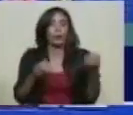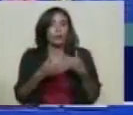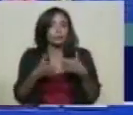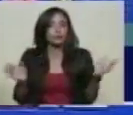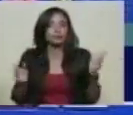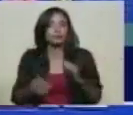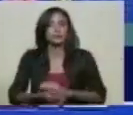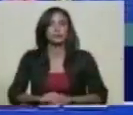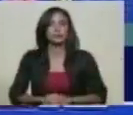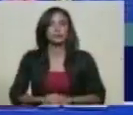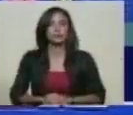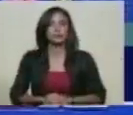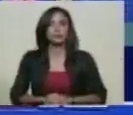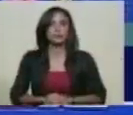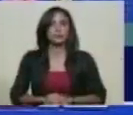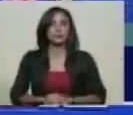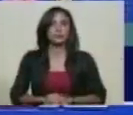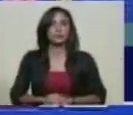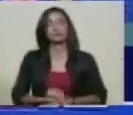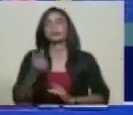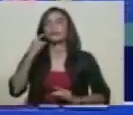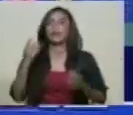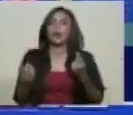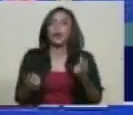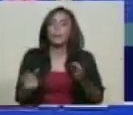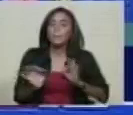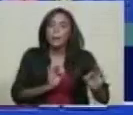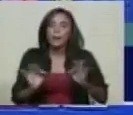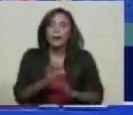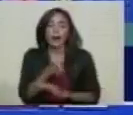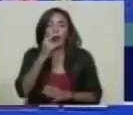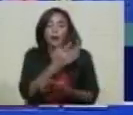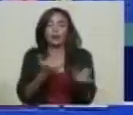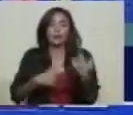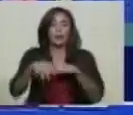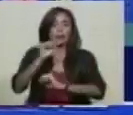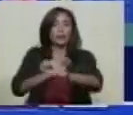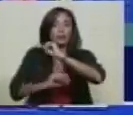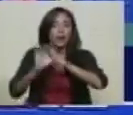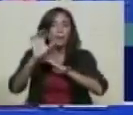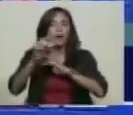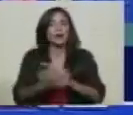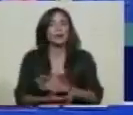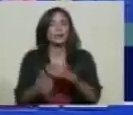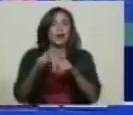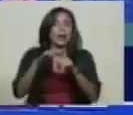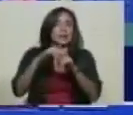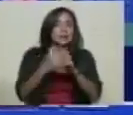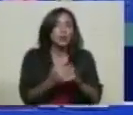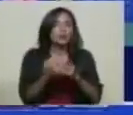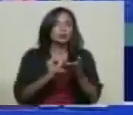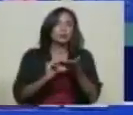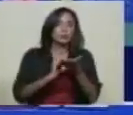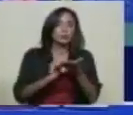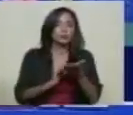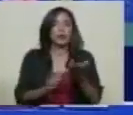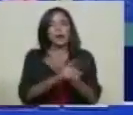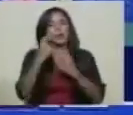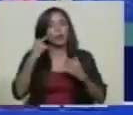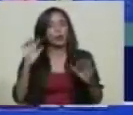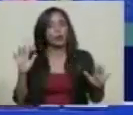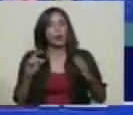yo así, para estar preparado para las batallas que vienen. Yo planteo que en mes de